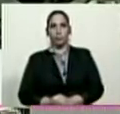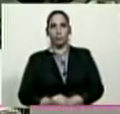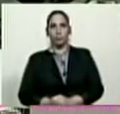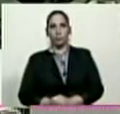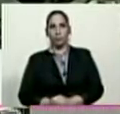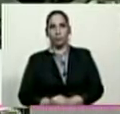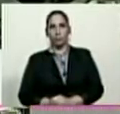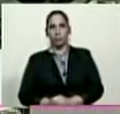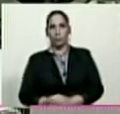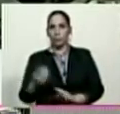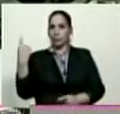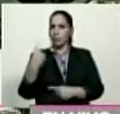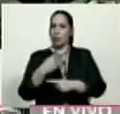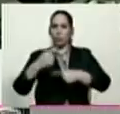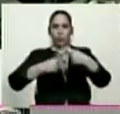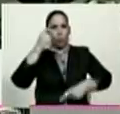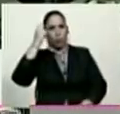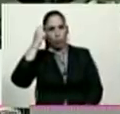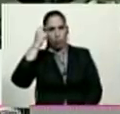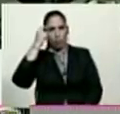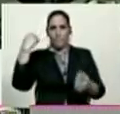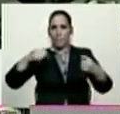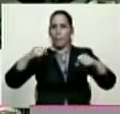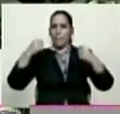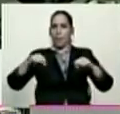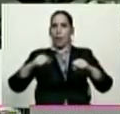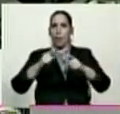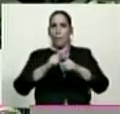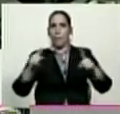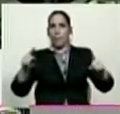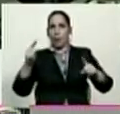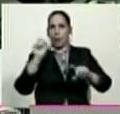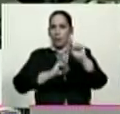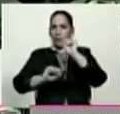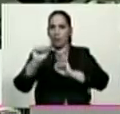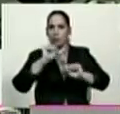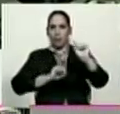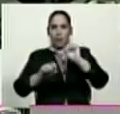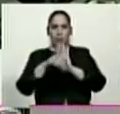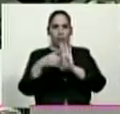Y debemos todos los días prepararnos para defender ese derecho a la paz.